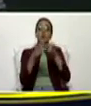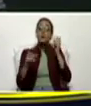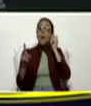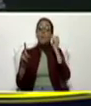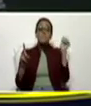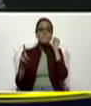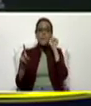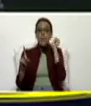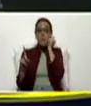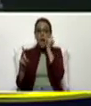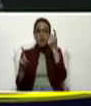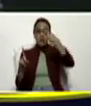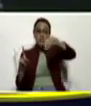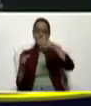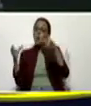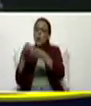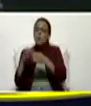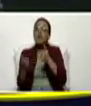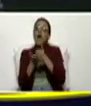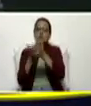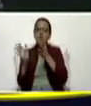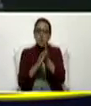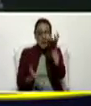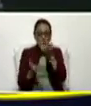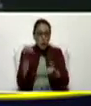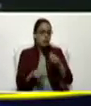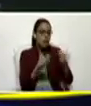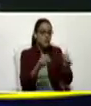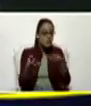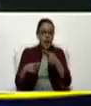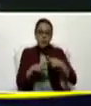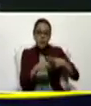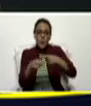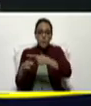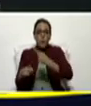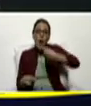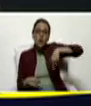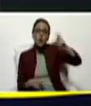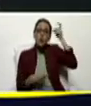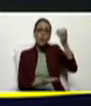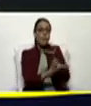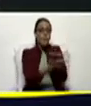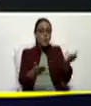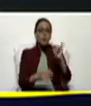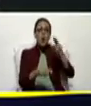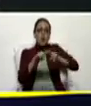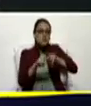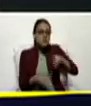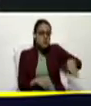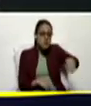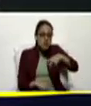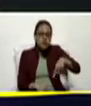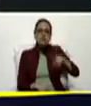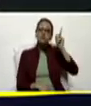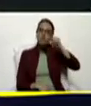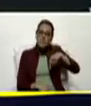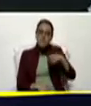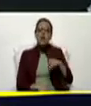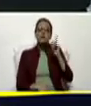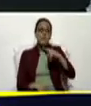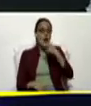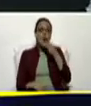eh escuela hemos encontrado bueno haciéndole la comida al pueblo a los niños a las niñas a los